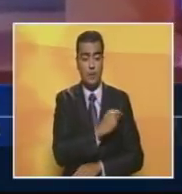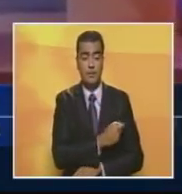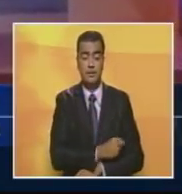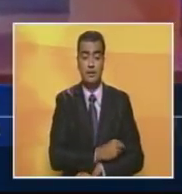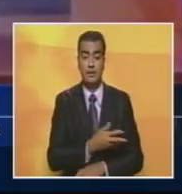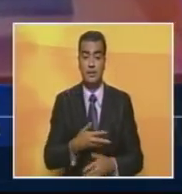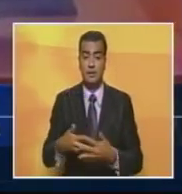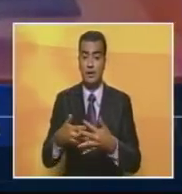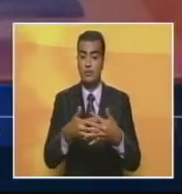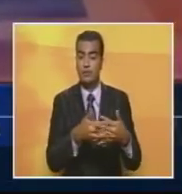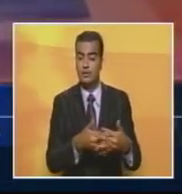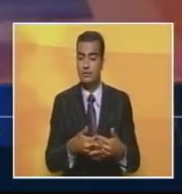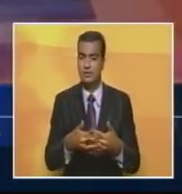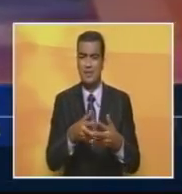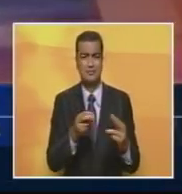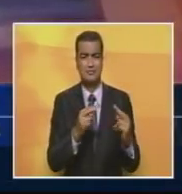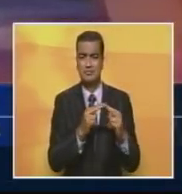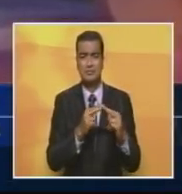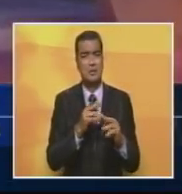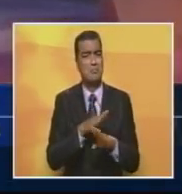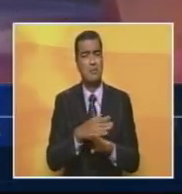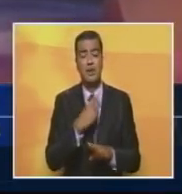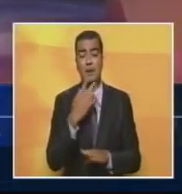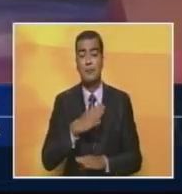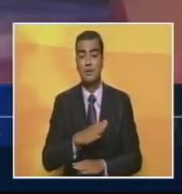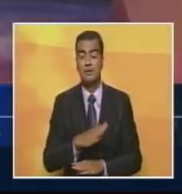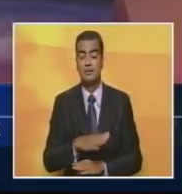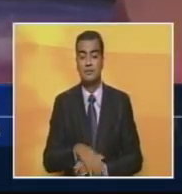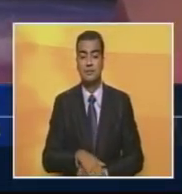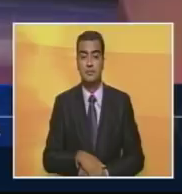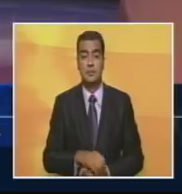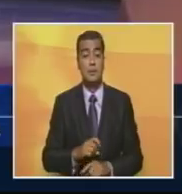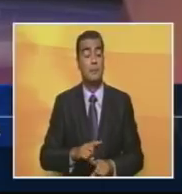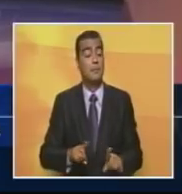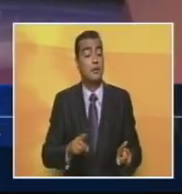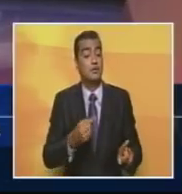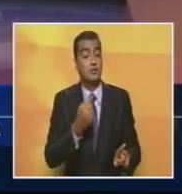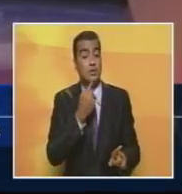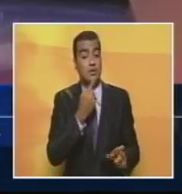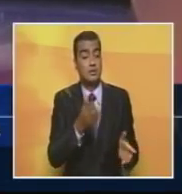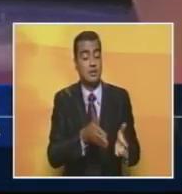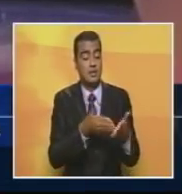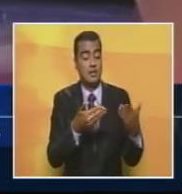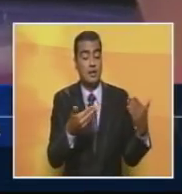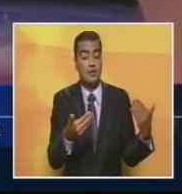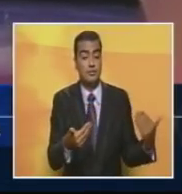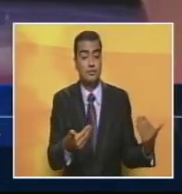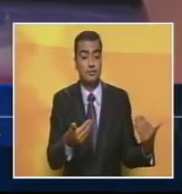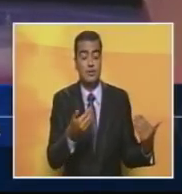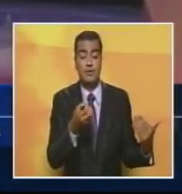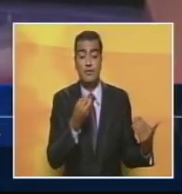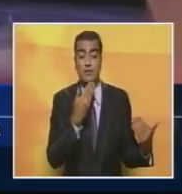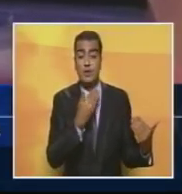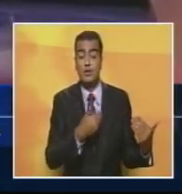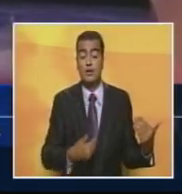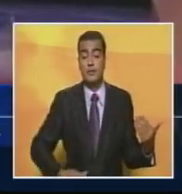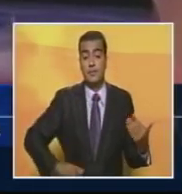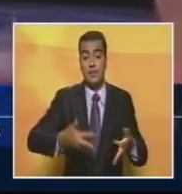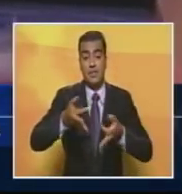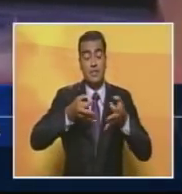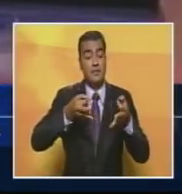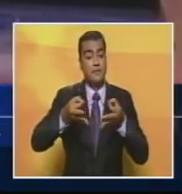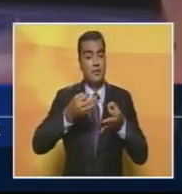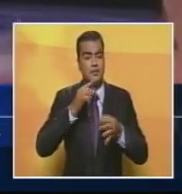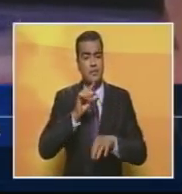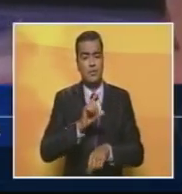de Estados Unidos. No se conocen las causas del fallecimiento, pero según recopila el diario El Clarín de Buenos Aires, la intérprete reveló